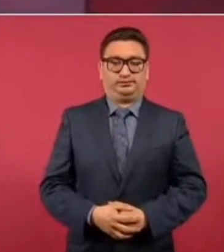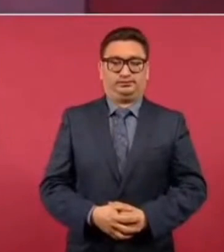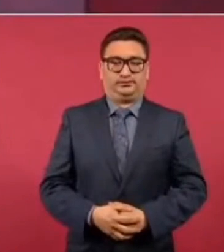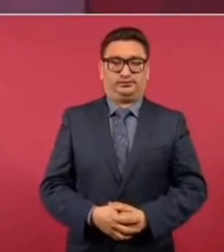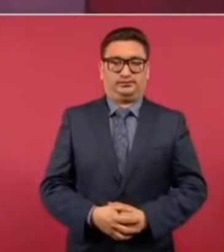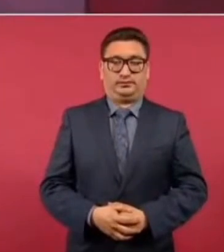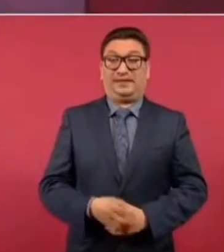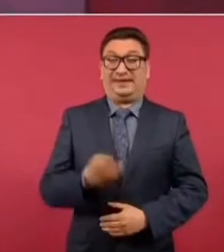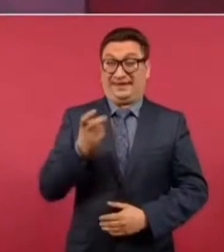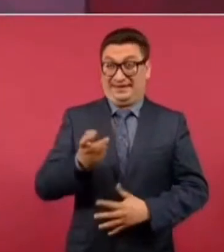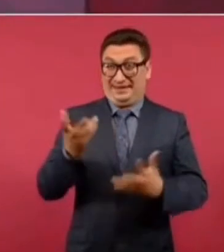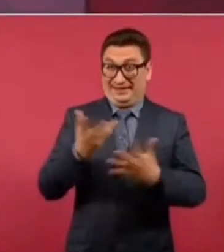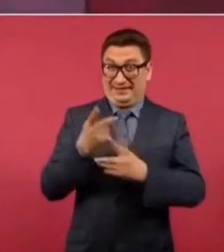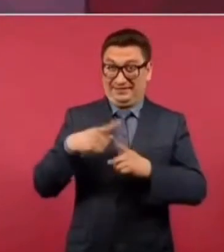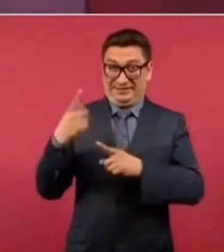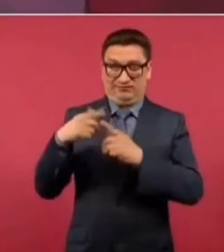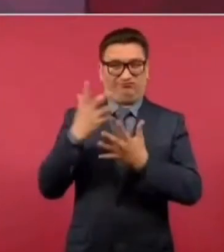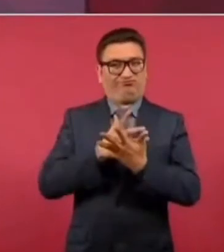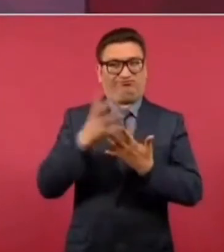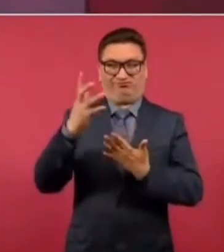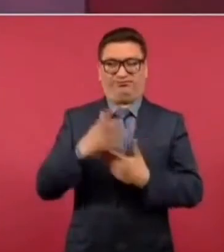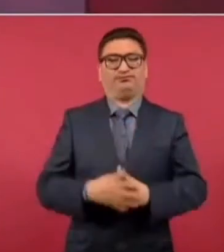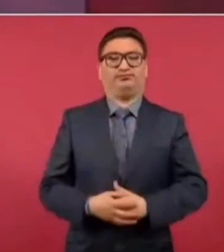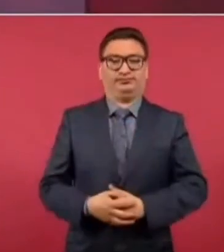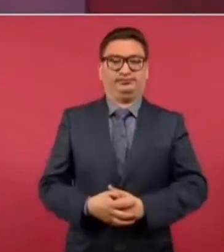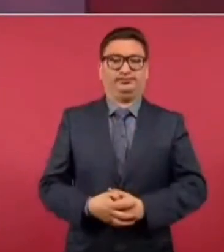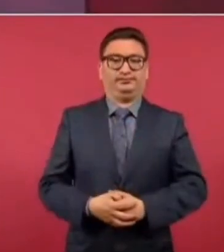estos excesos, ¿no?